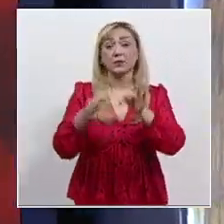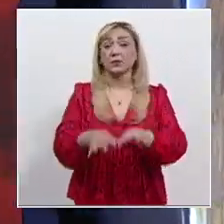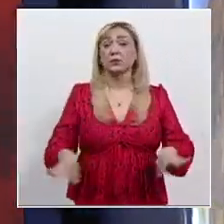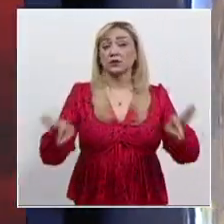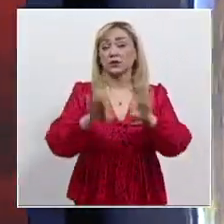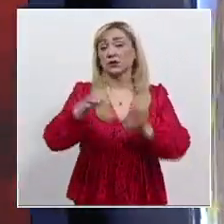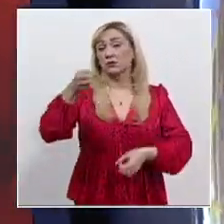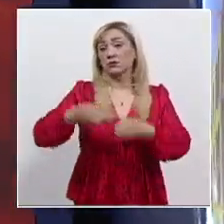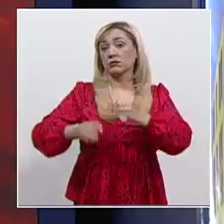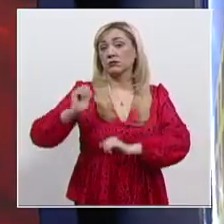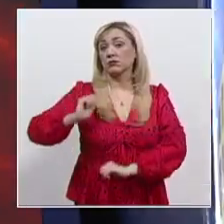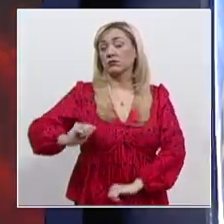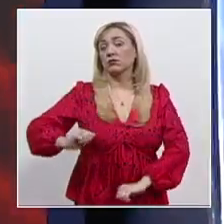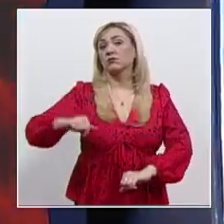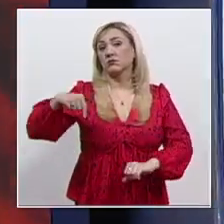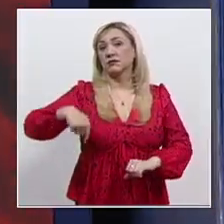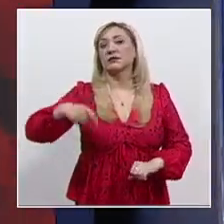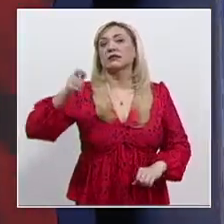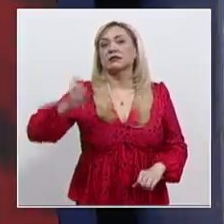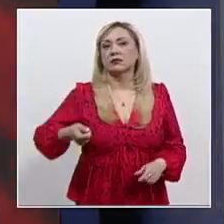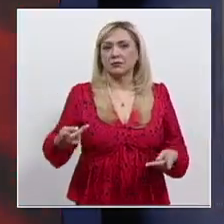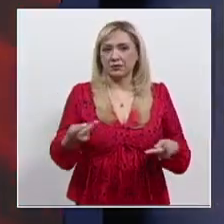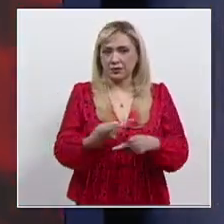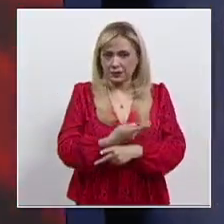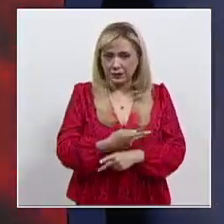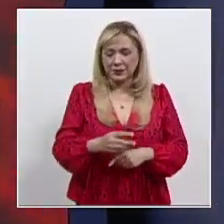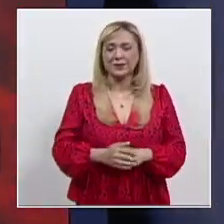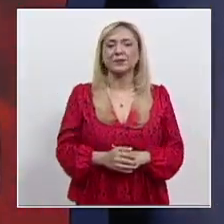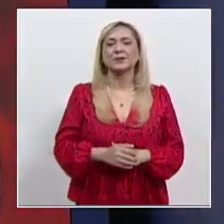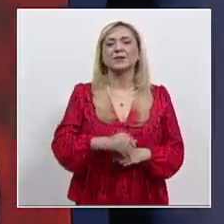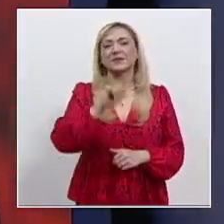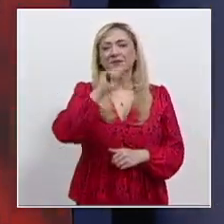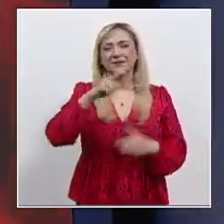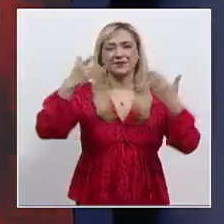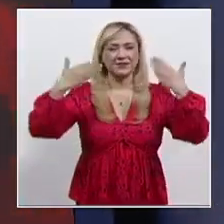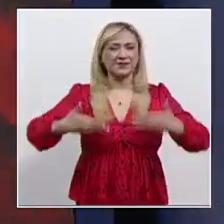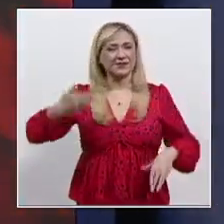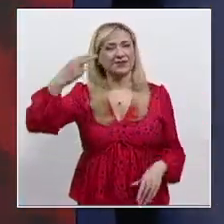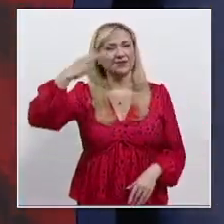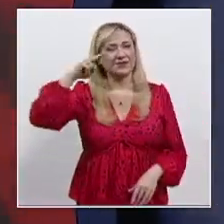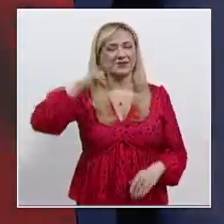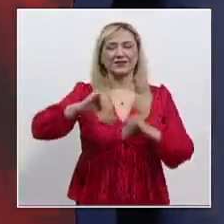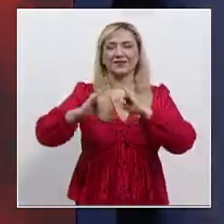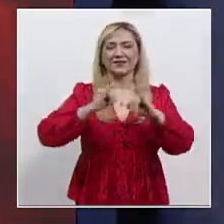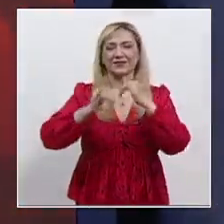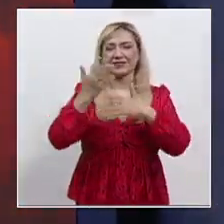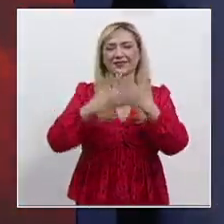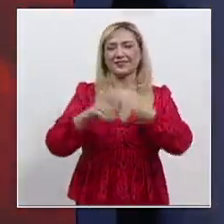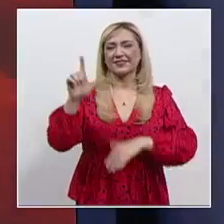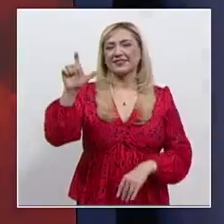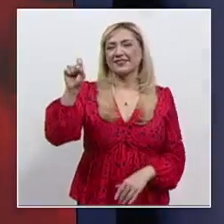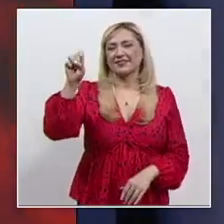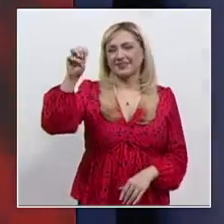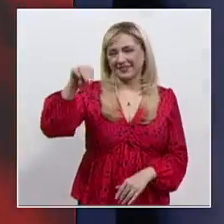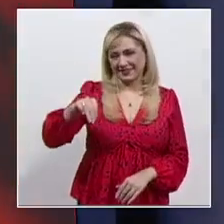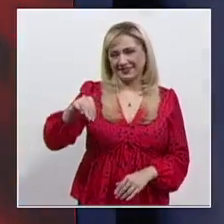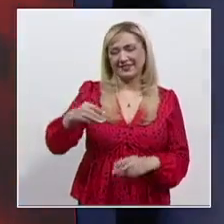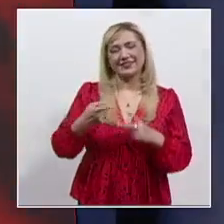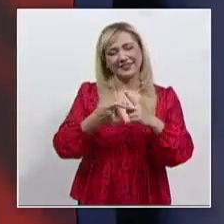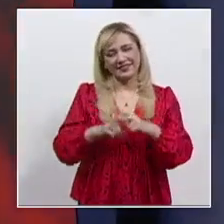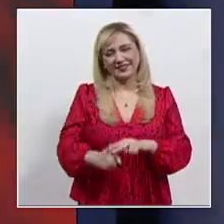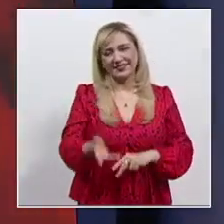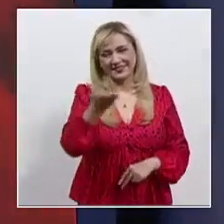más reciente generada en el Poder Judicial de la Federación. Saludo a mi compañera Nidia Díaz en la interpretación en lengua de señas